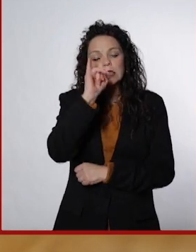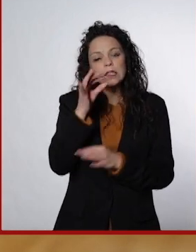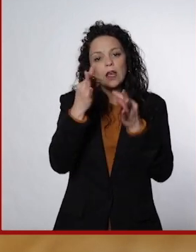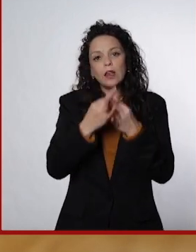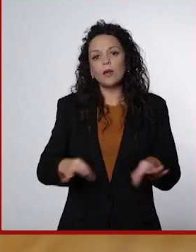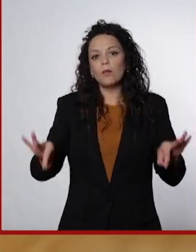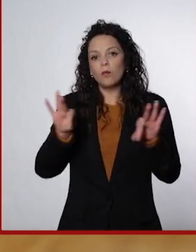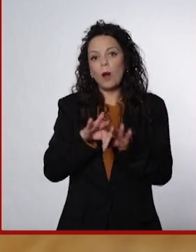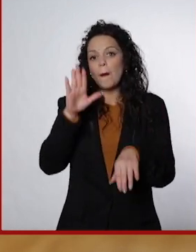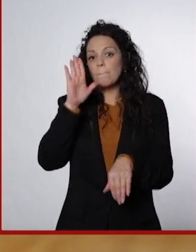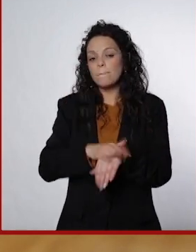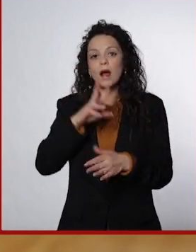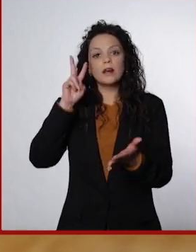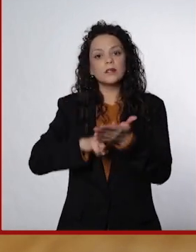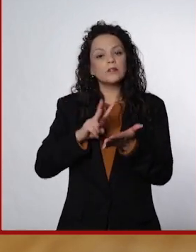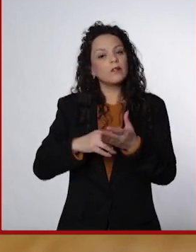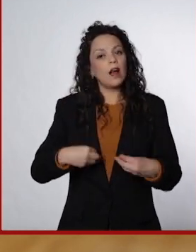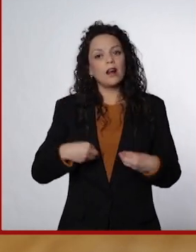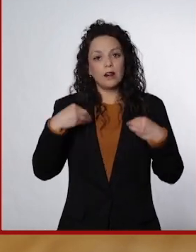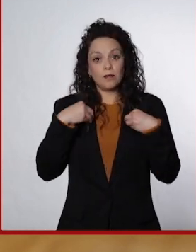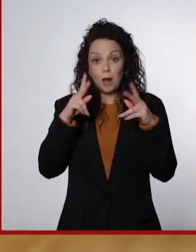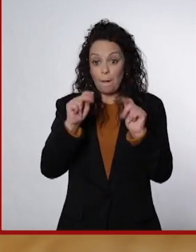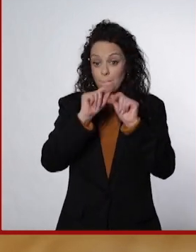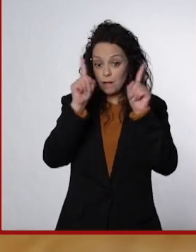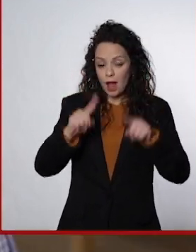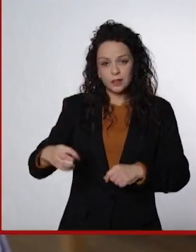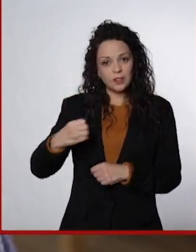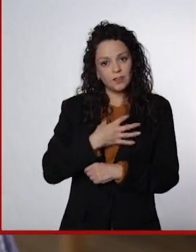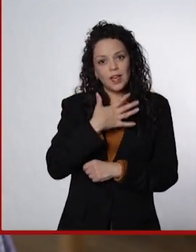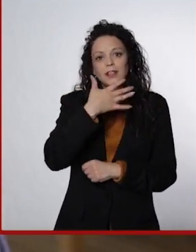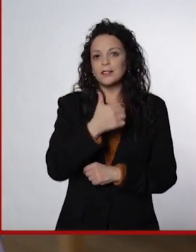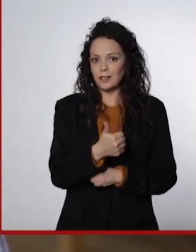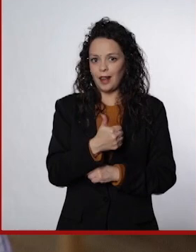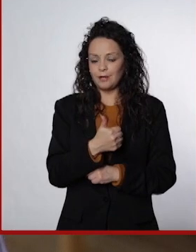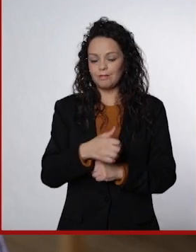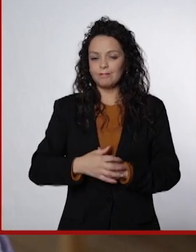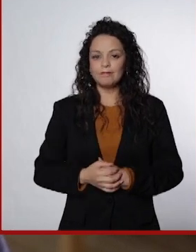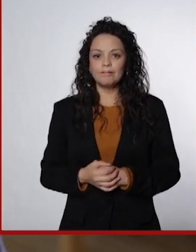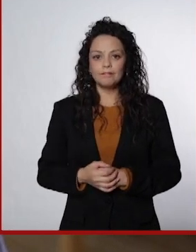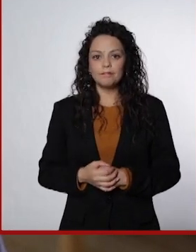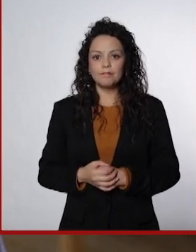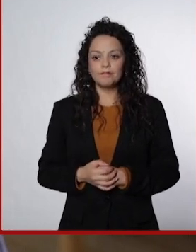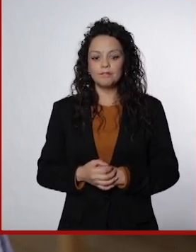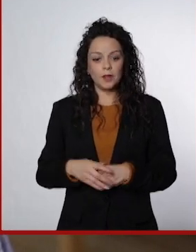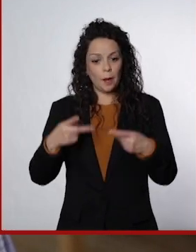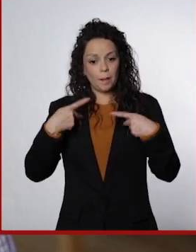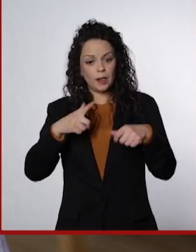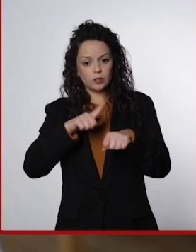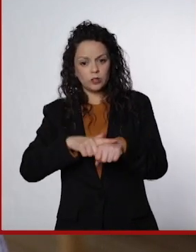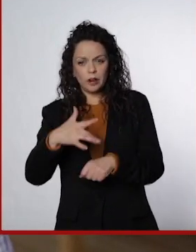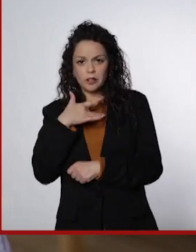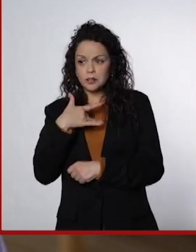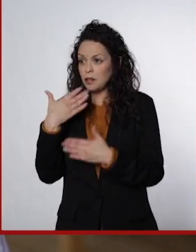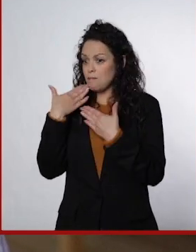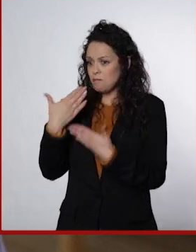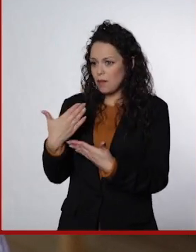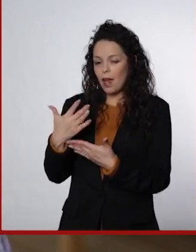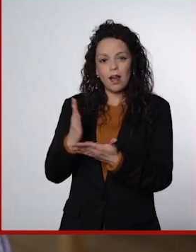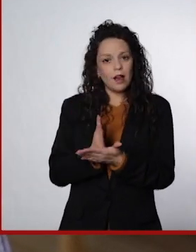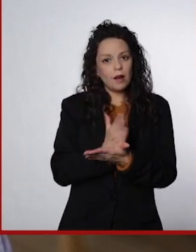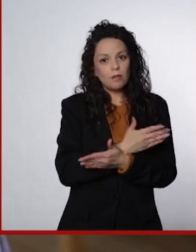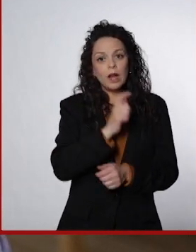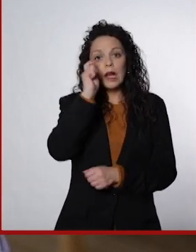más significativas de la vida, la paz y el bienestar. Más allá de la satisfacción personal, se trata de no